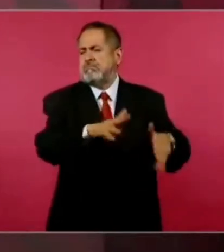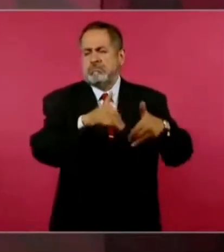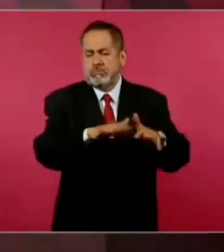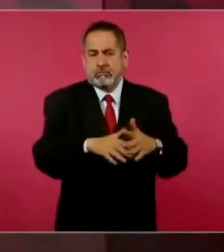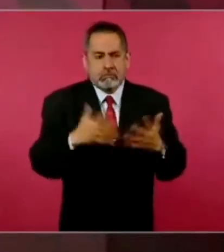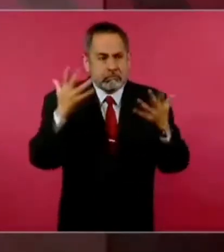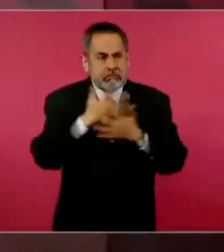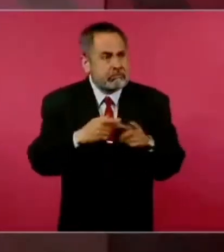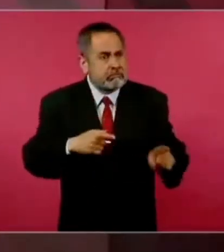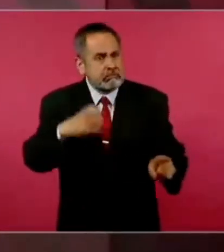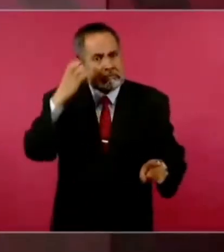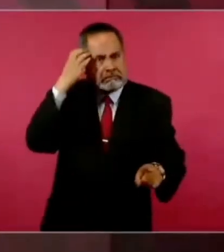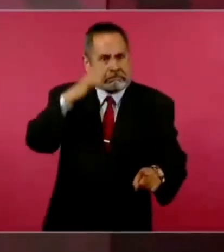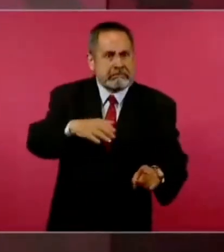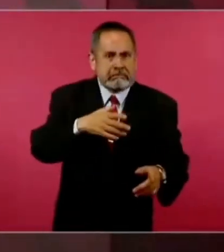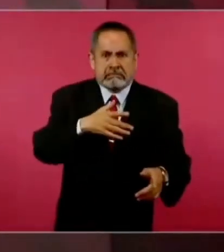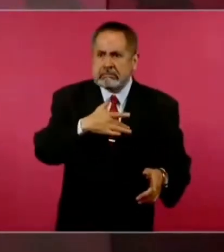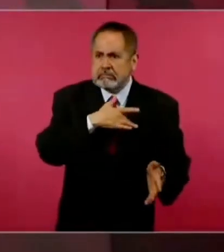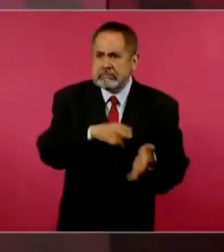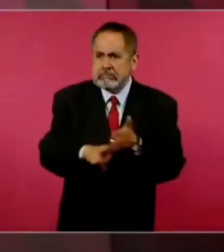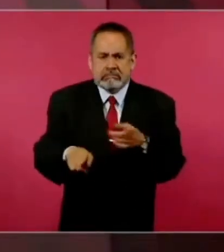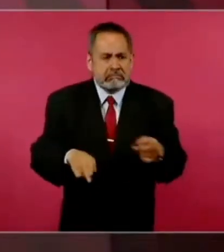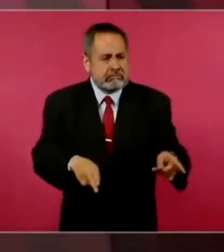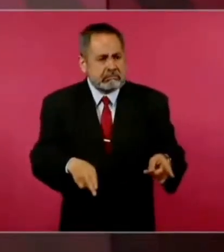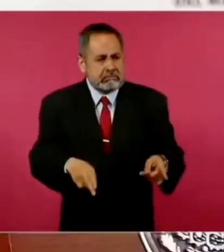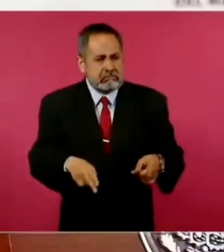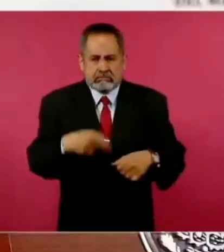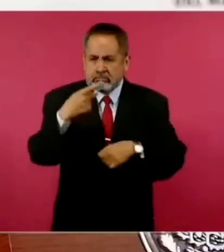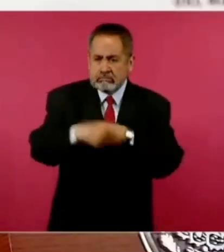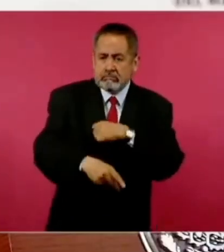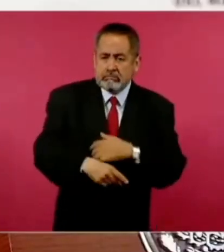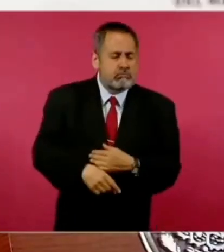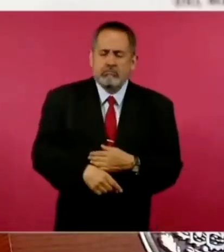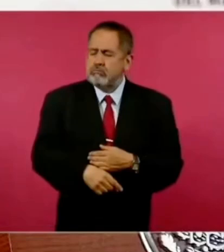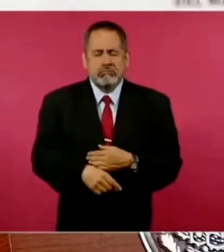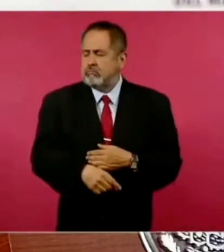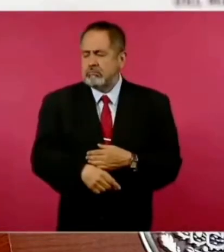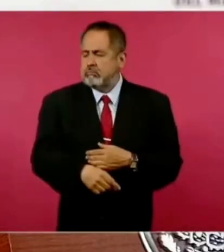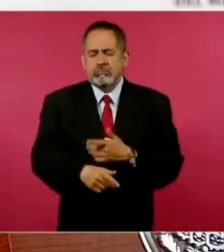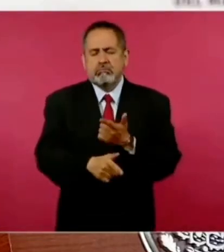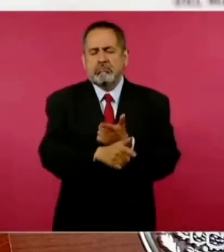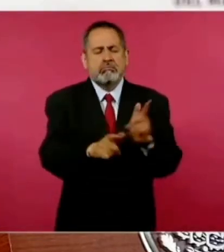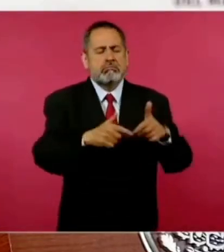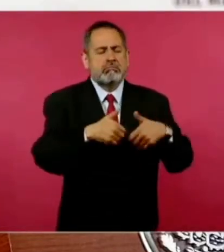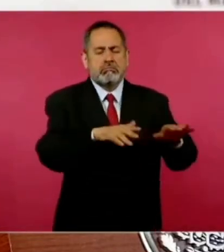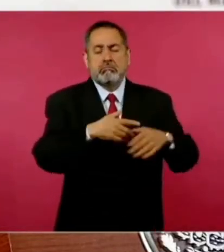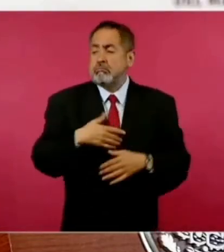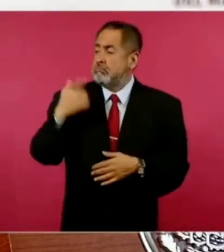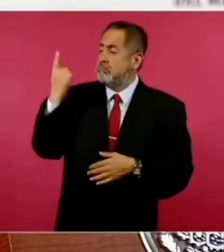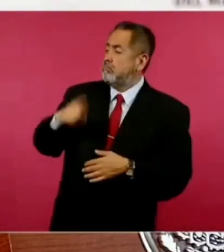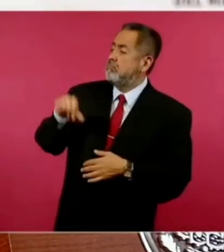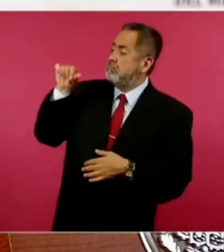a delincuentes y ordenan que se les libere